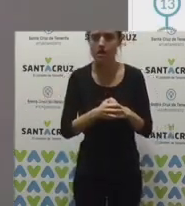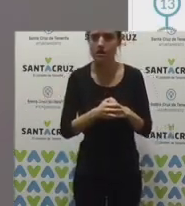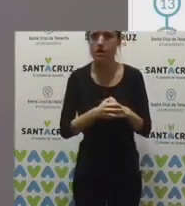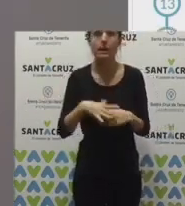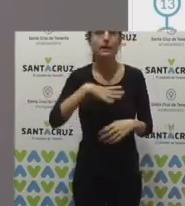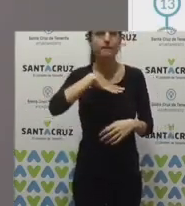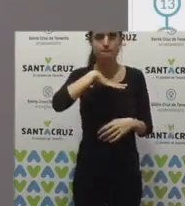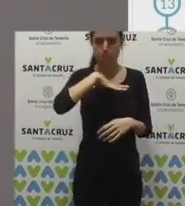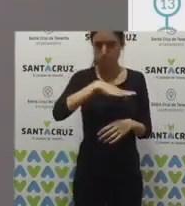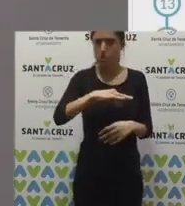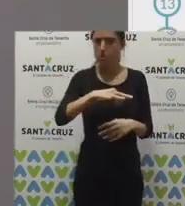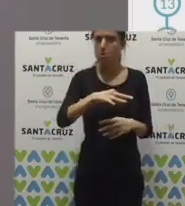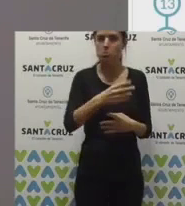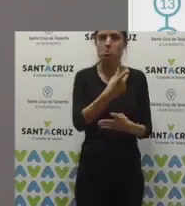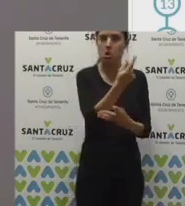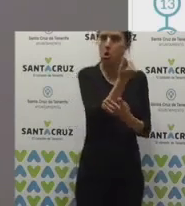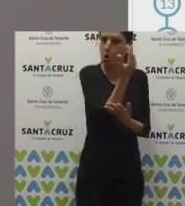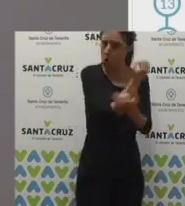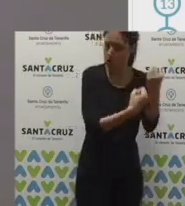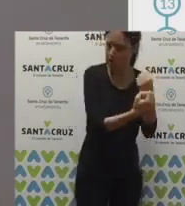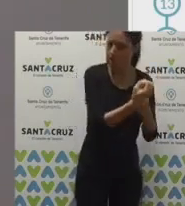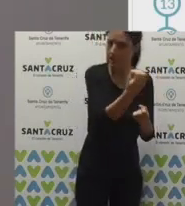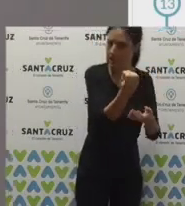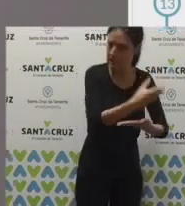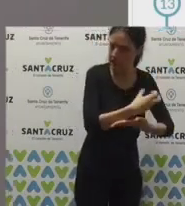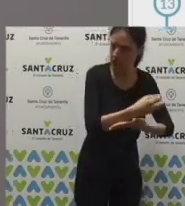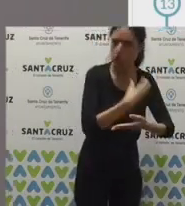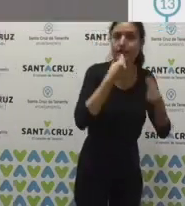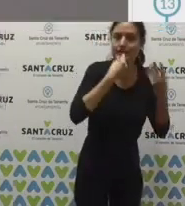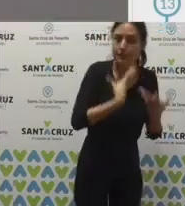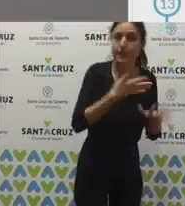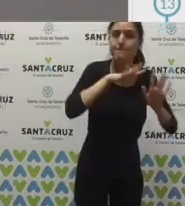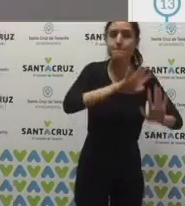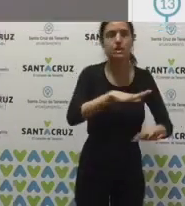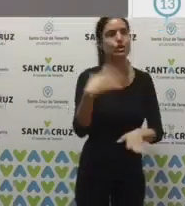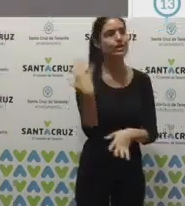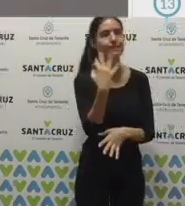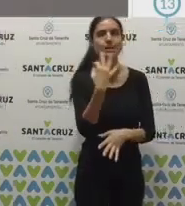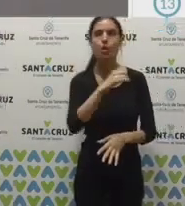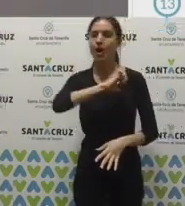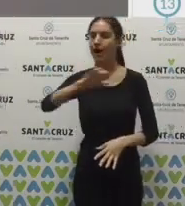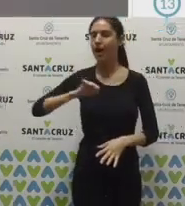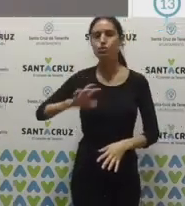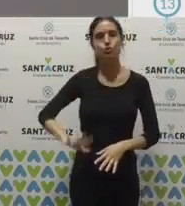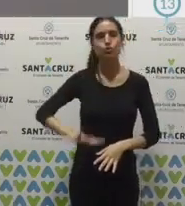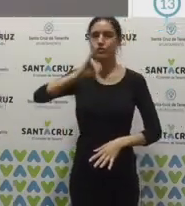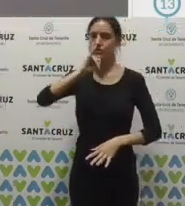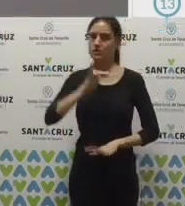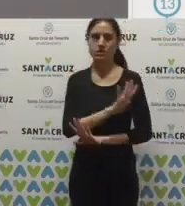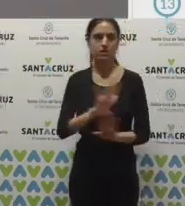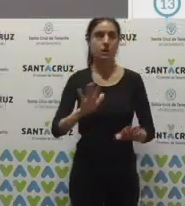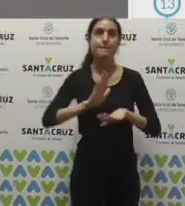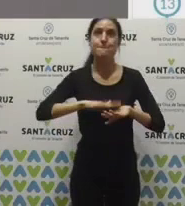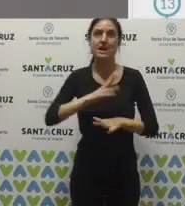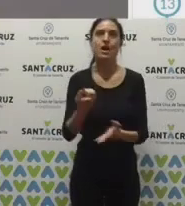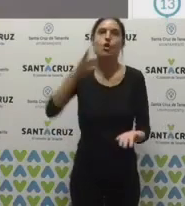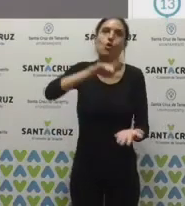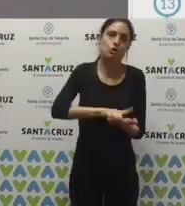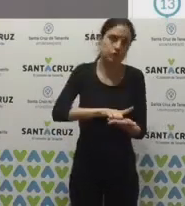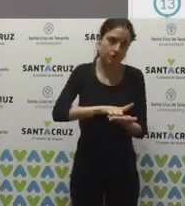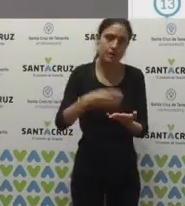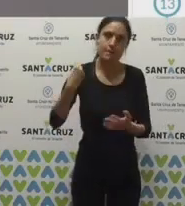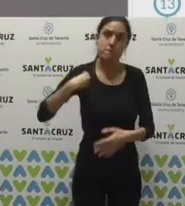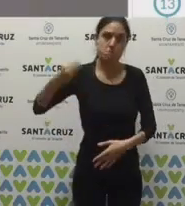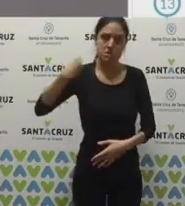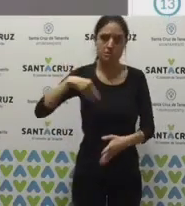está muy bien en por supuesto pero debemos poder llegar a ser autosuficientes y que no vuelva a suceder nos lo